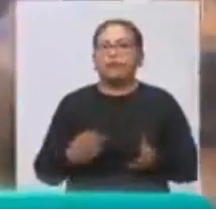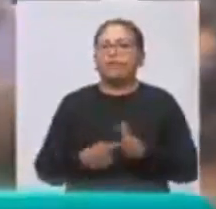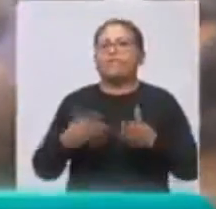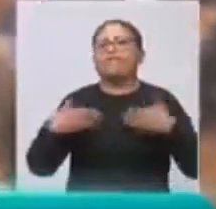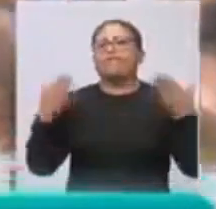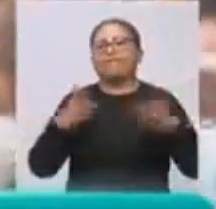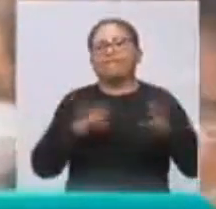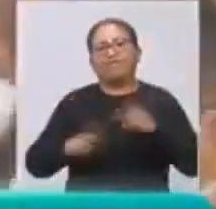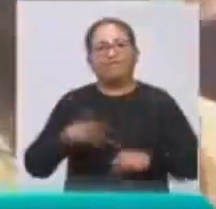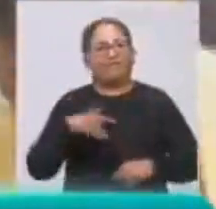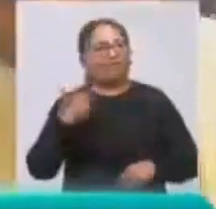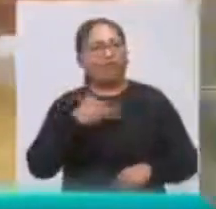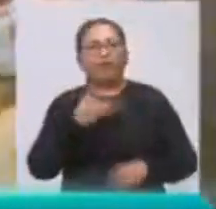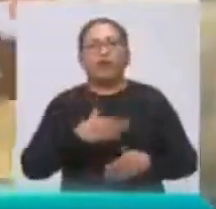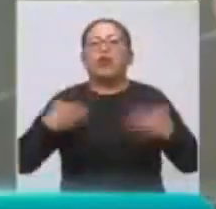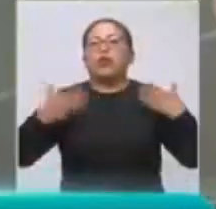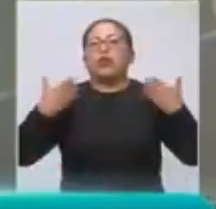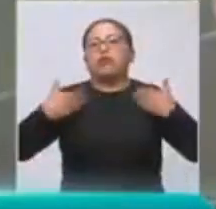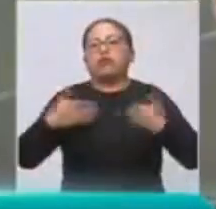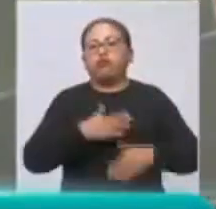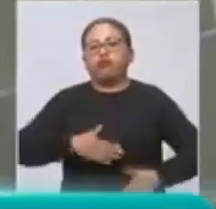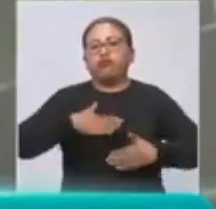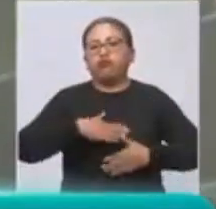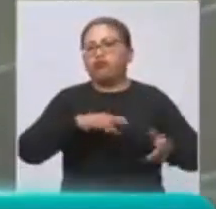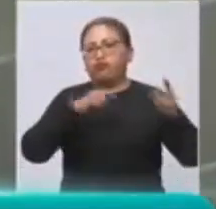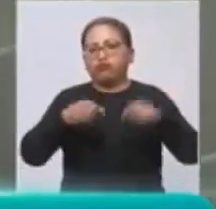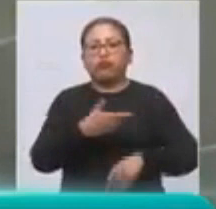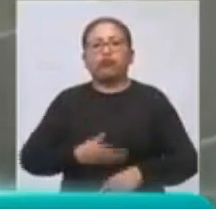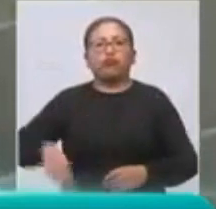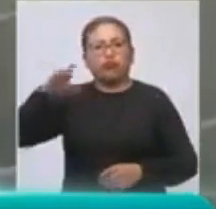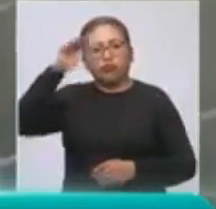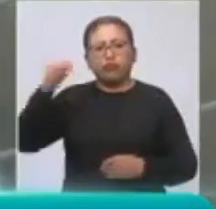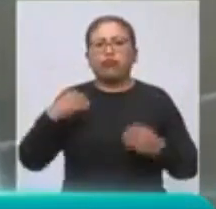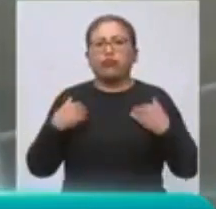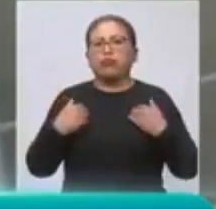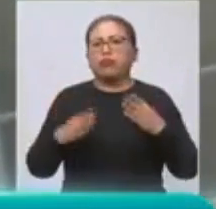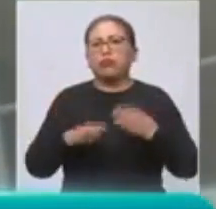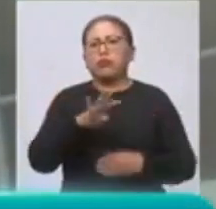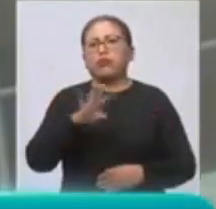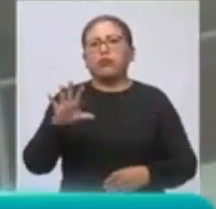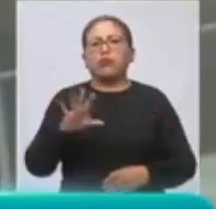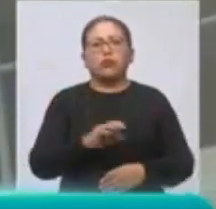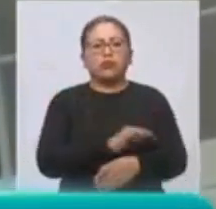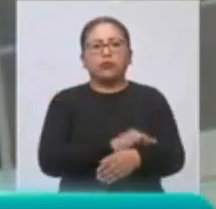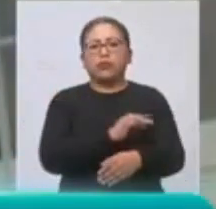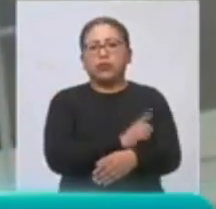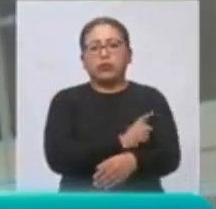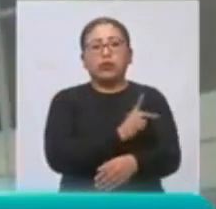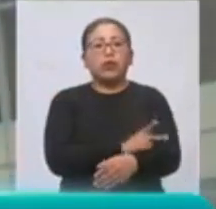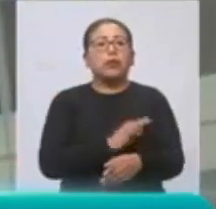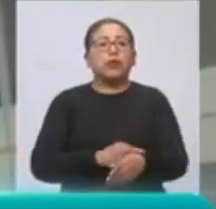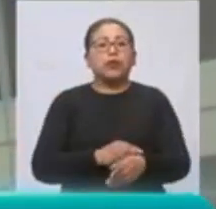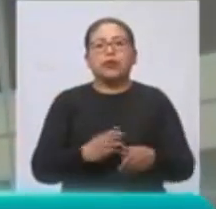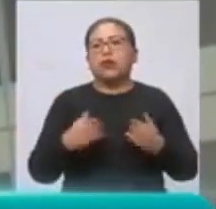muy contentos de tenerlo en esta región que queda a 45 kilómetros de la ciudad de Tarija.